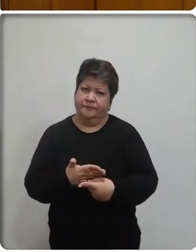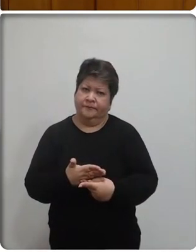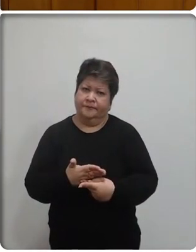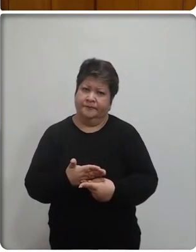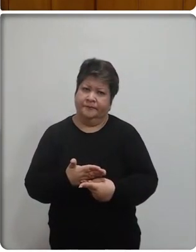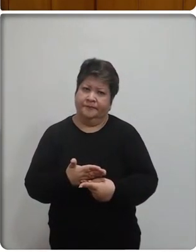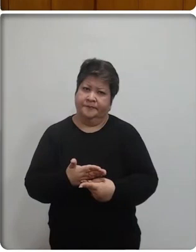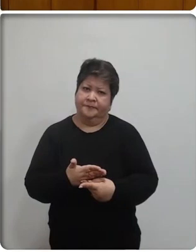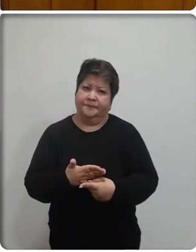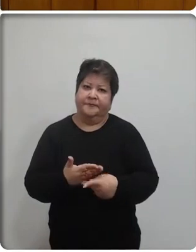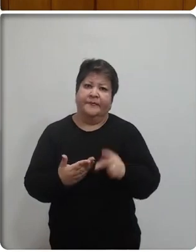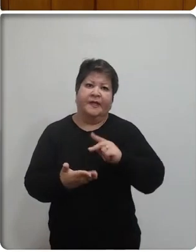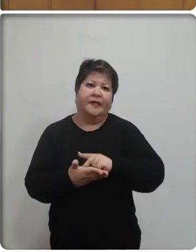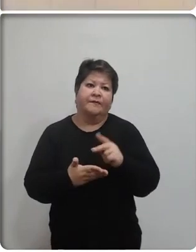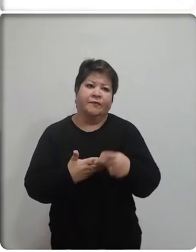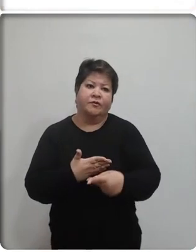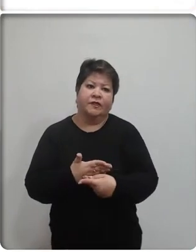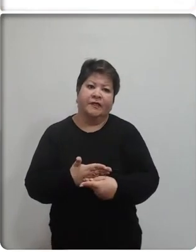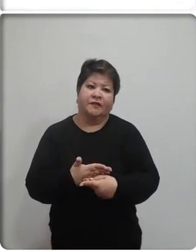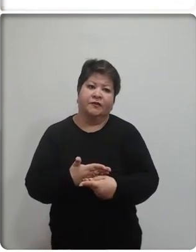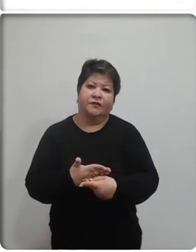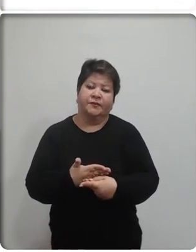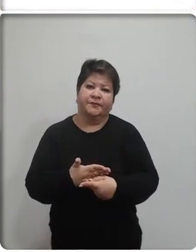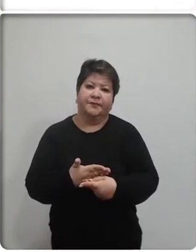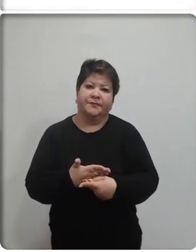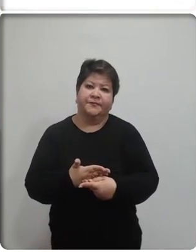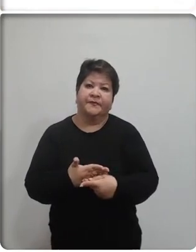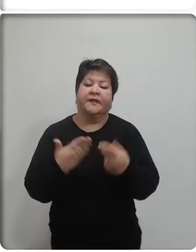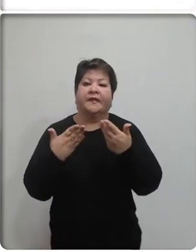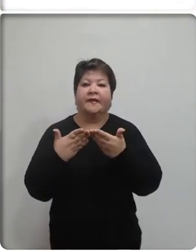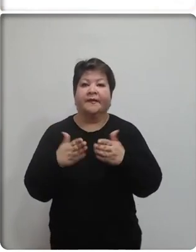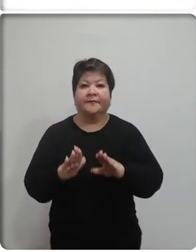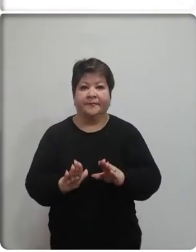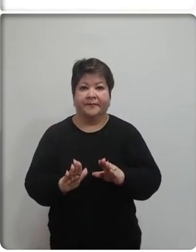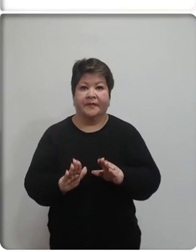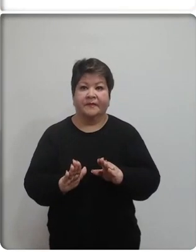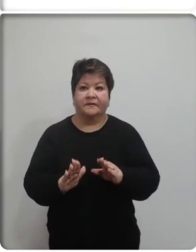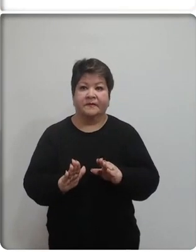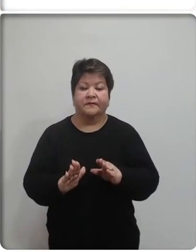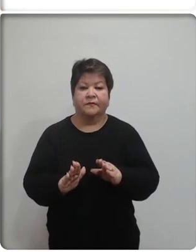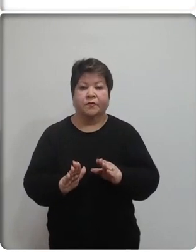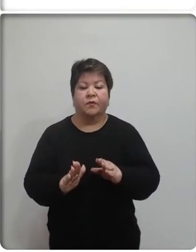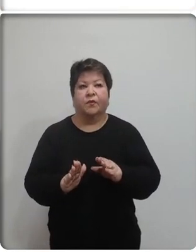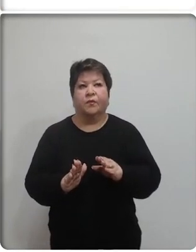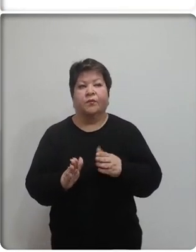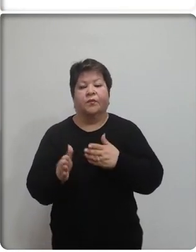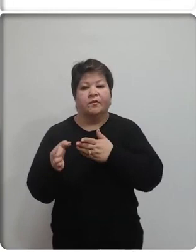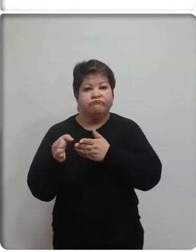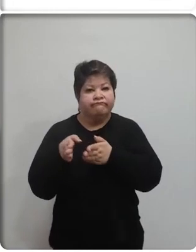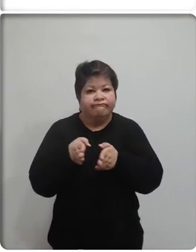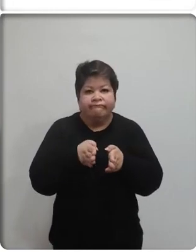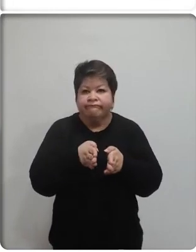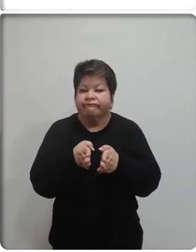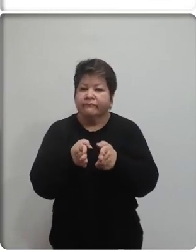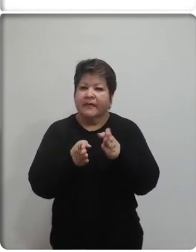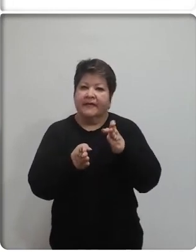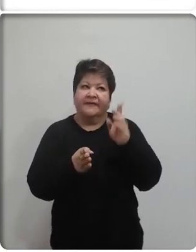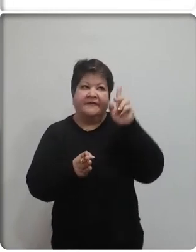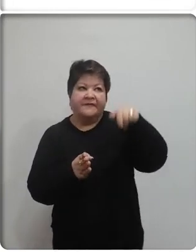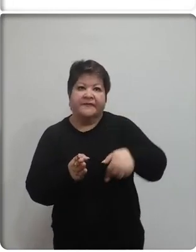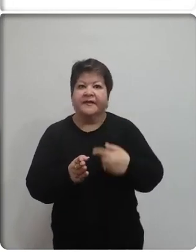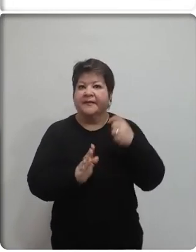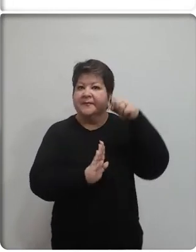El proyecto en realidad se inicia, tiene una línea conductora que surge del plan estratégico